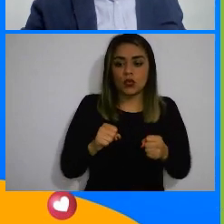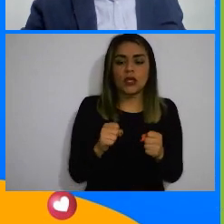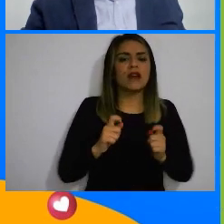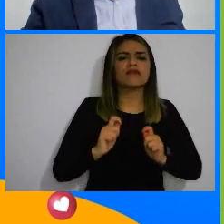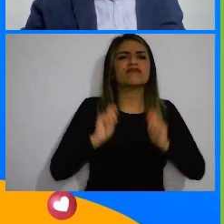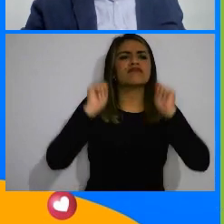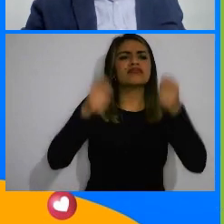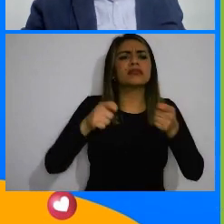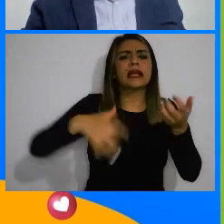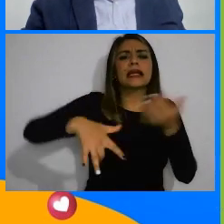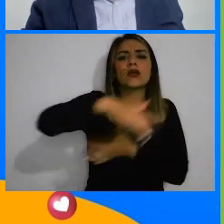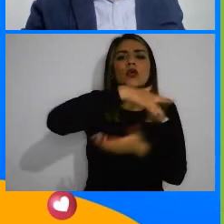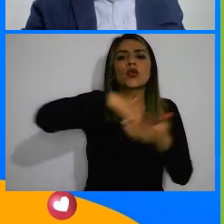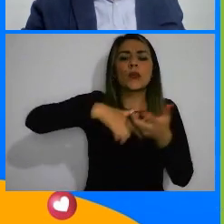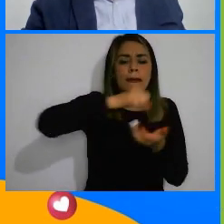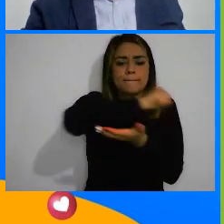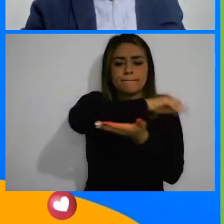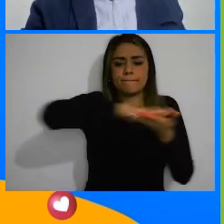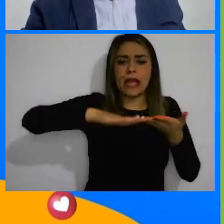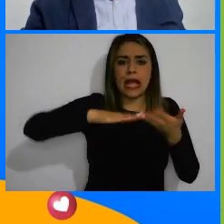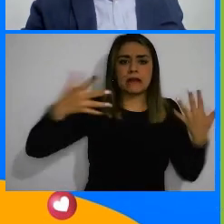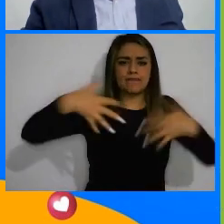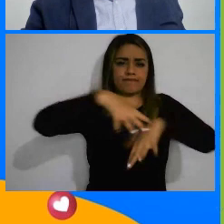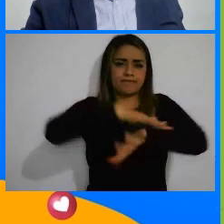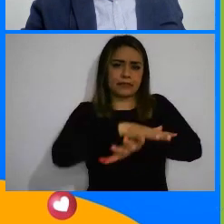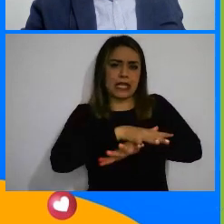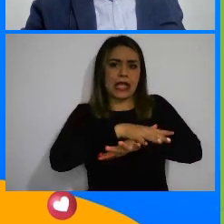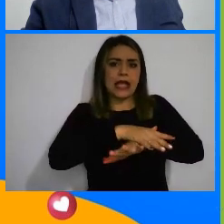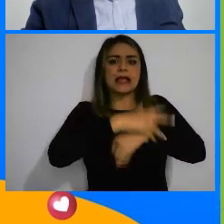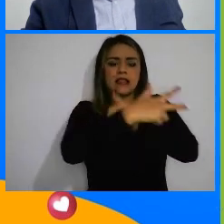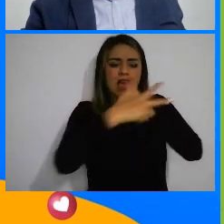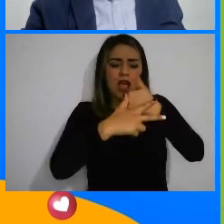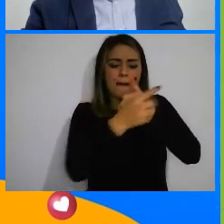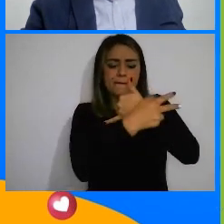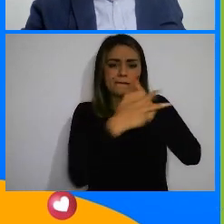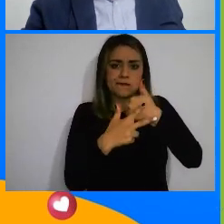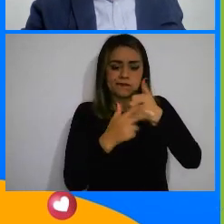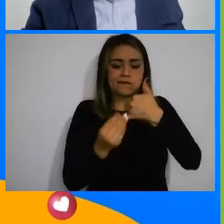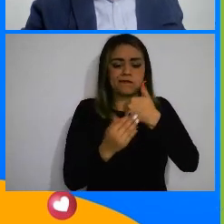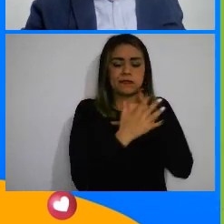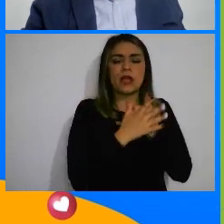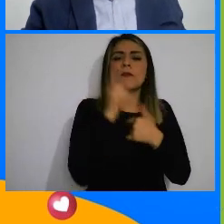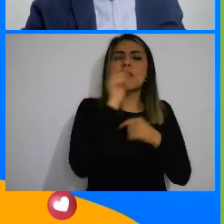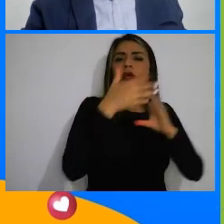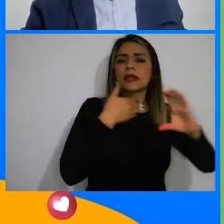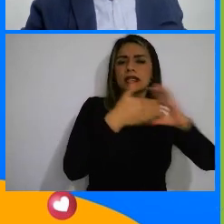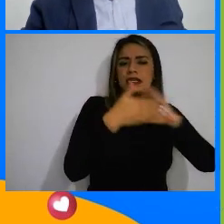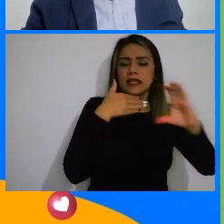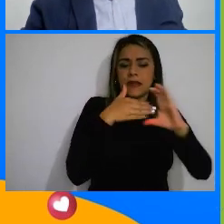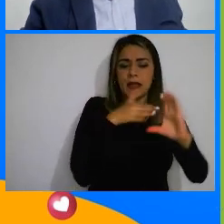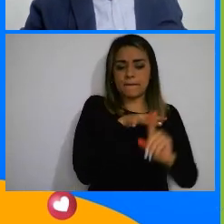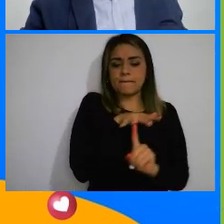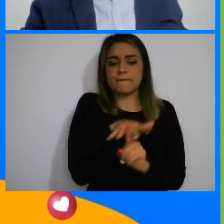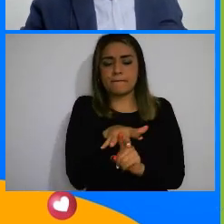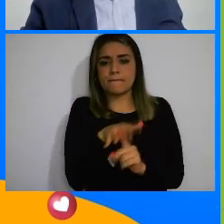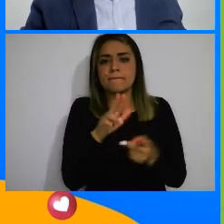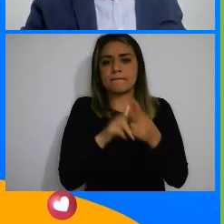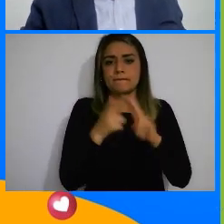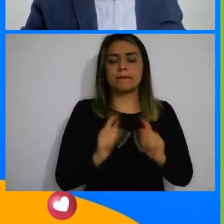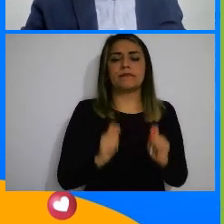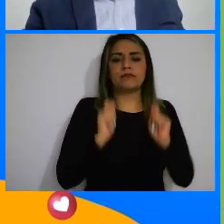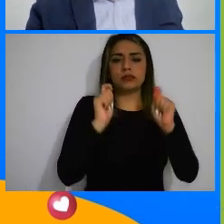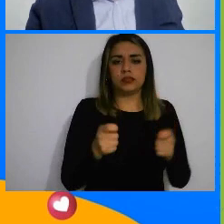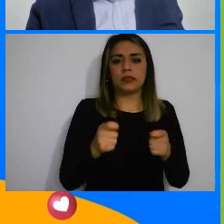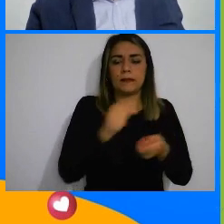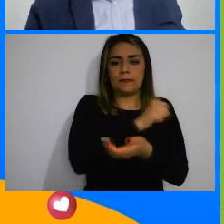para un ecosistema de valle interandino, ¿sí? Que por condiciones climáticas lo hemos determinado, establecido como